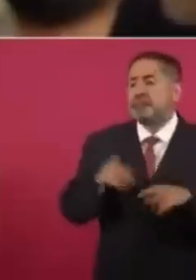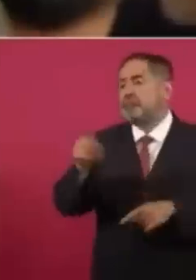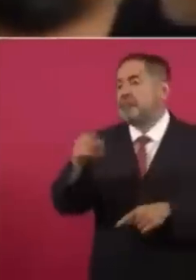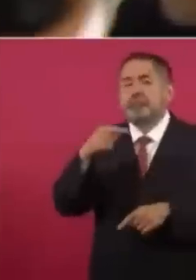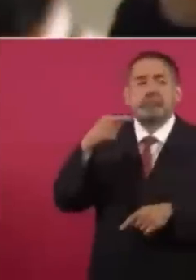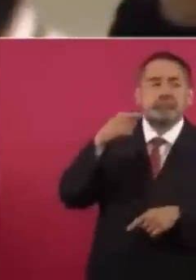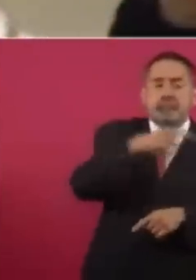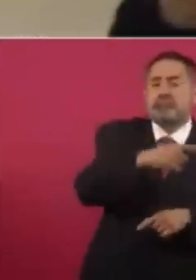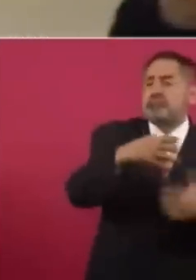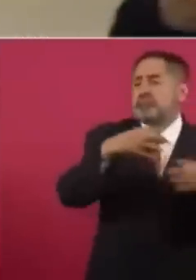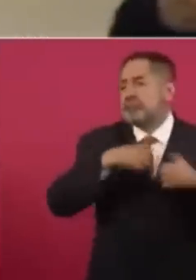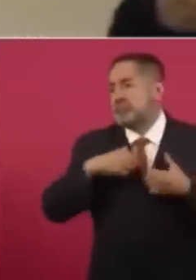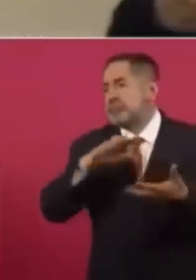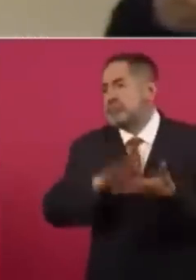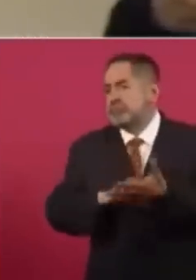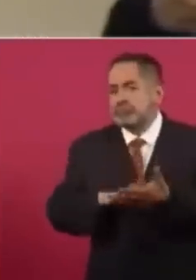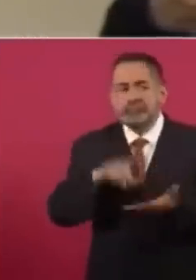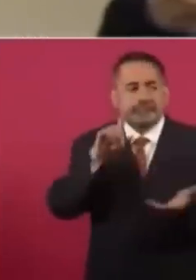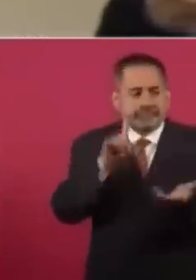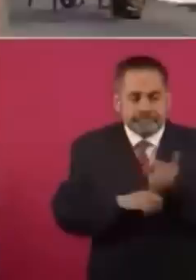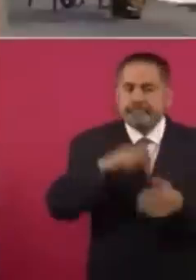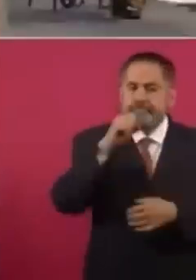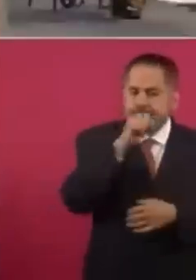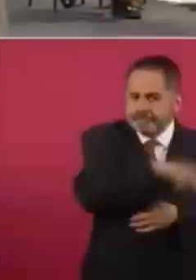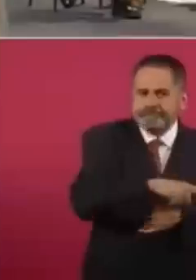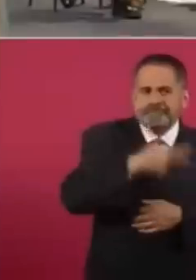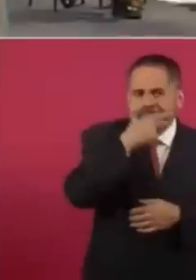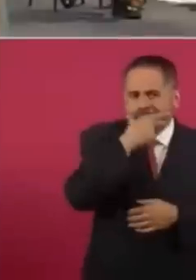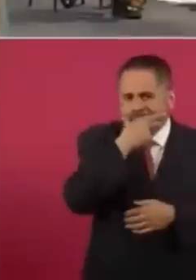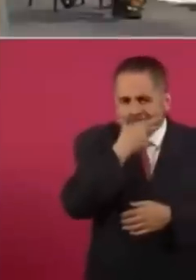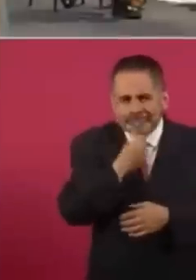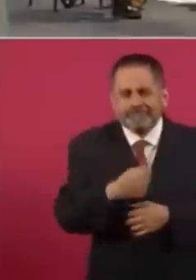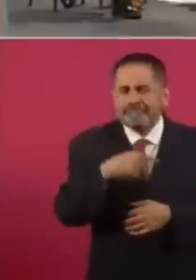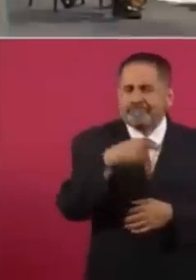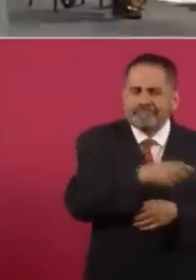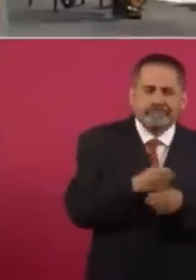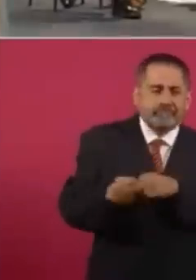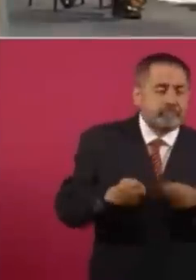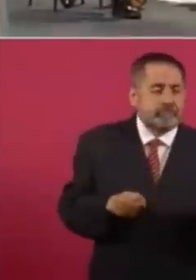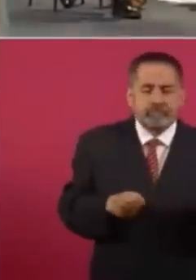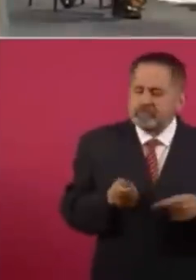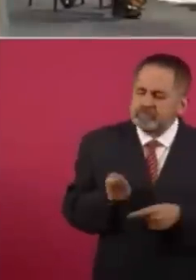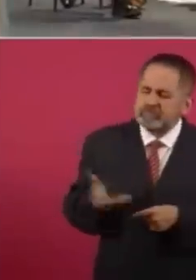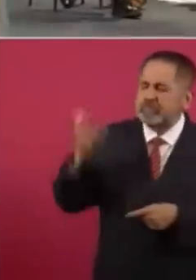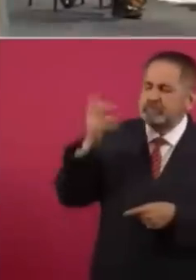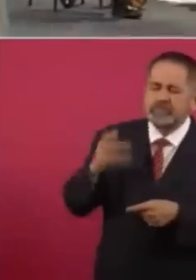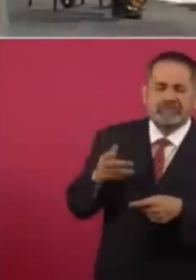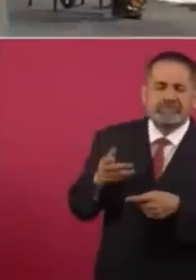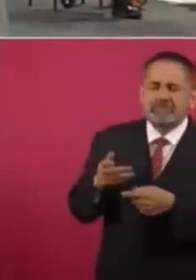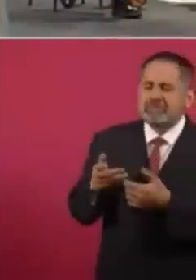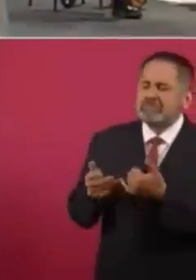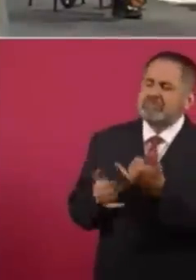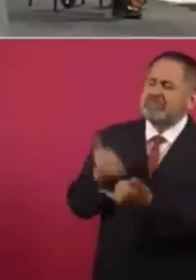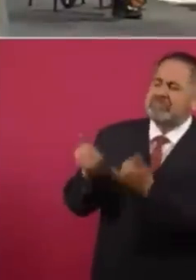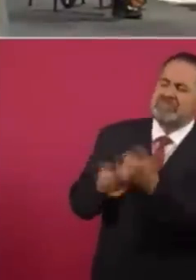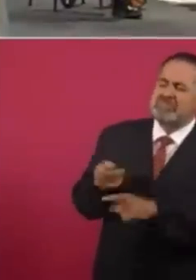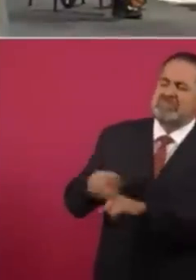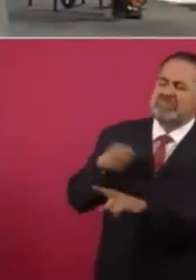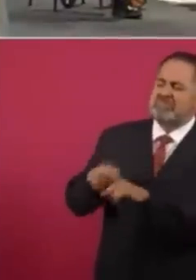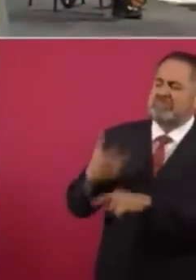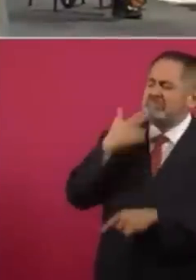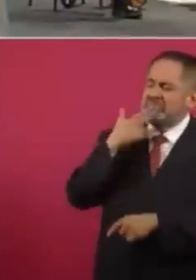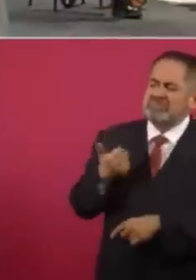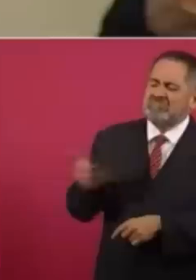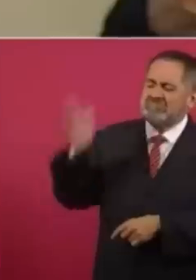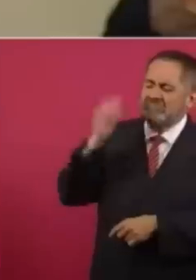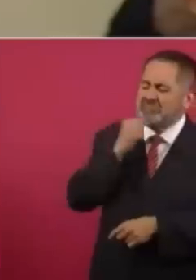meter a la cárcel, pero no dice que es por misoginia, no dice que es porque a mí me ha dicho chamaquilla que le juega periodista, a mí me